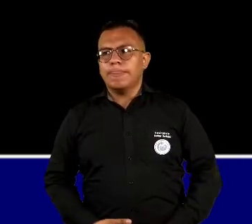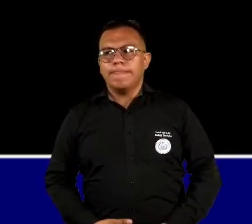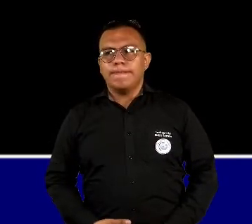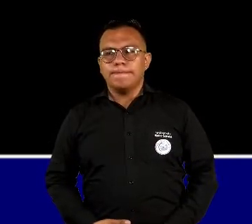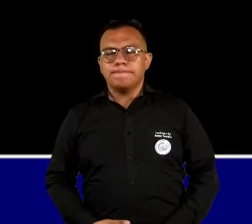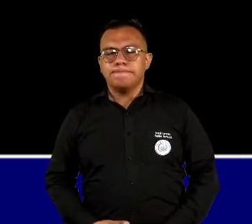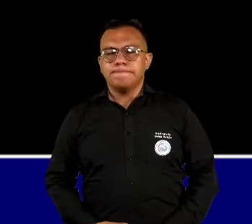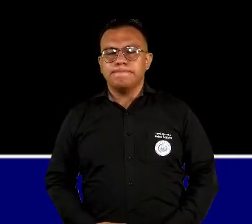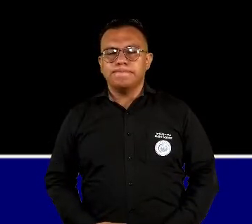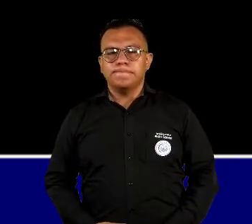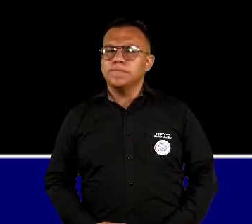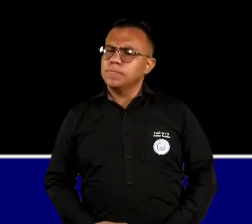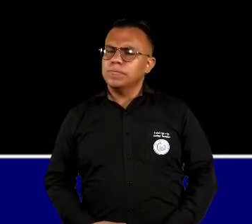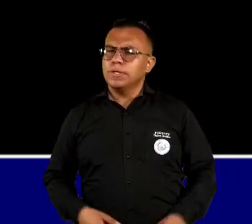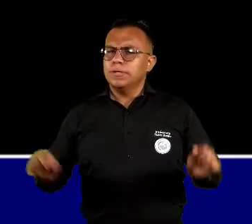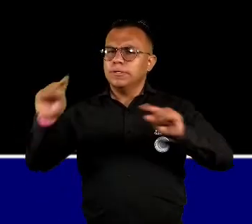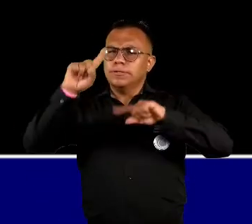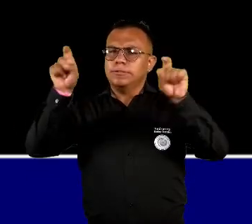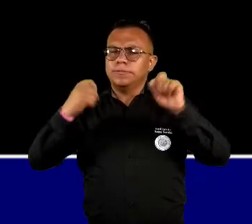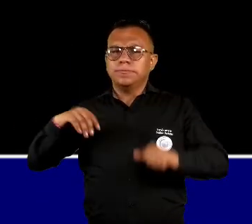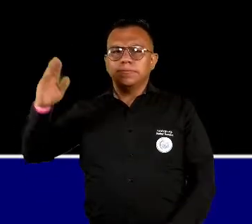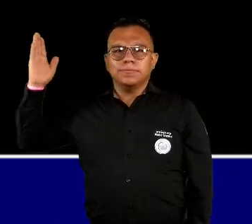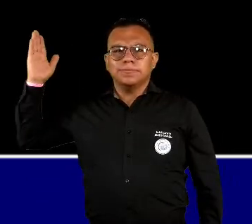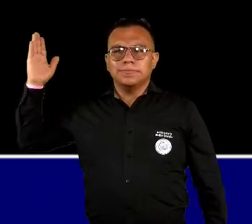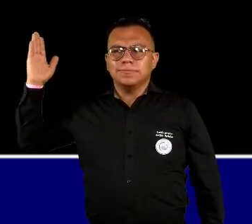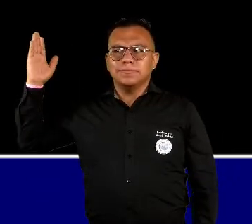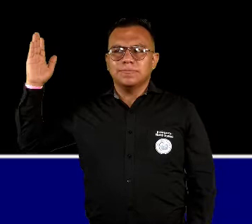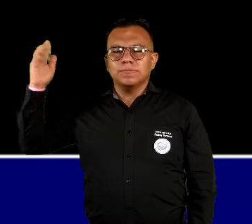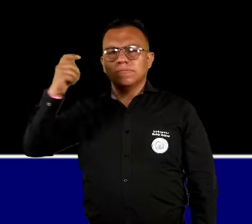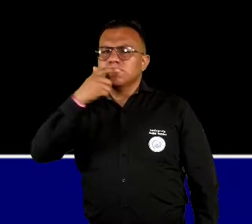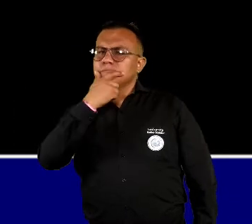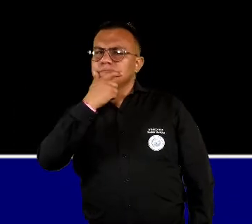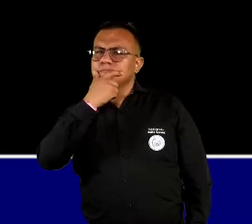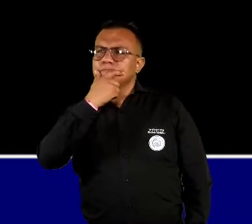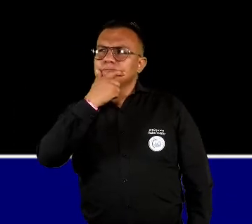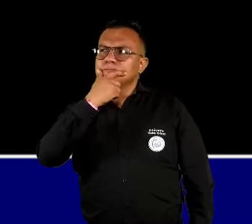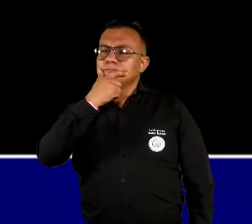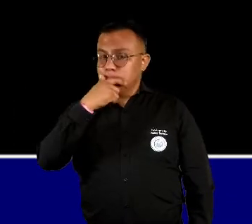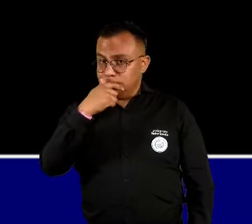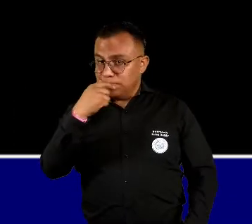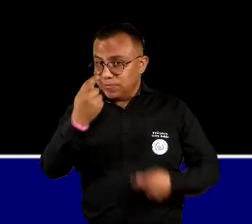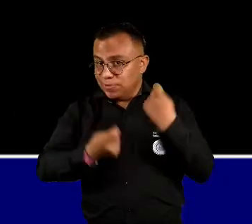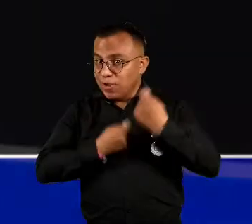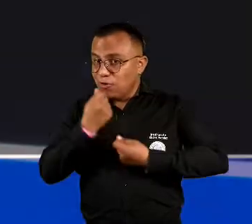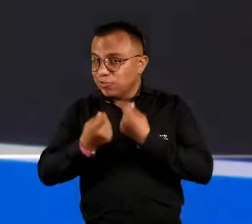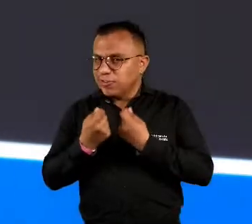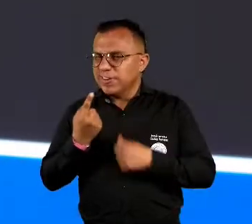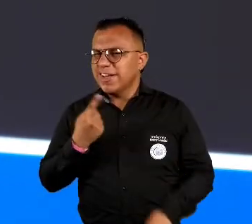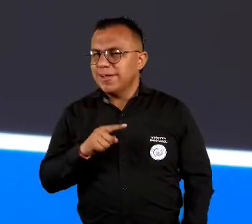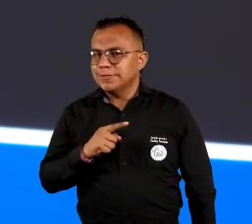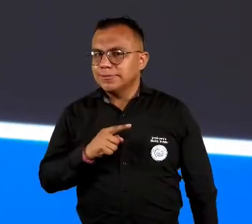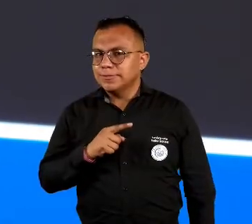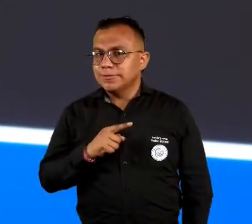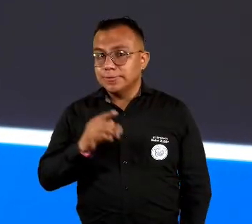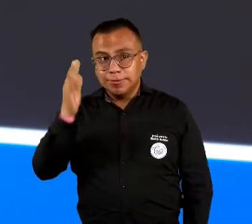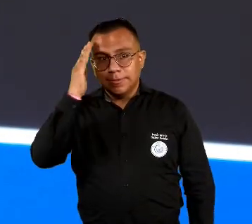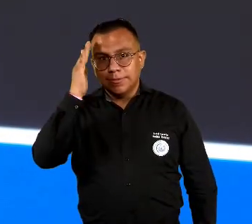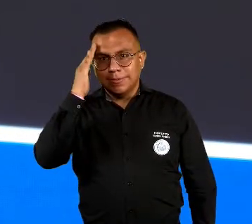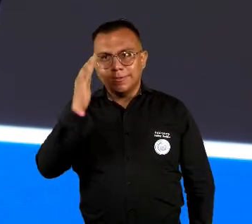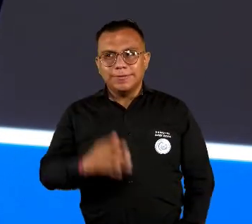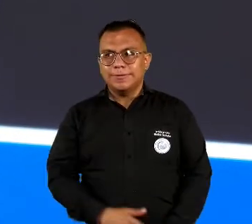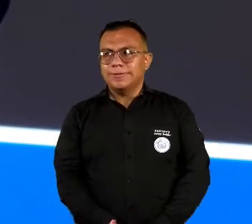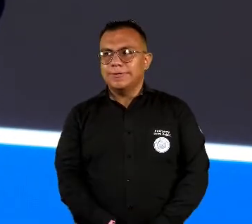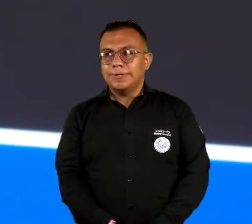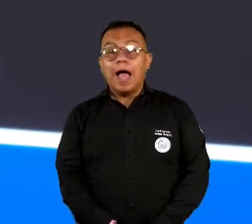entonces la gran pregunta esto Qué es un negocio Alguien sabe que es un negocio la negación